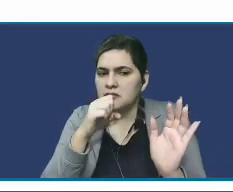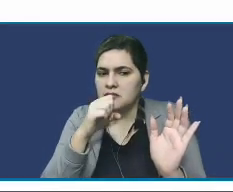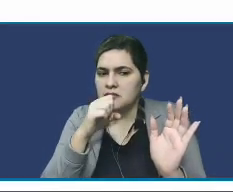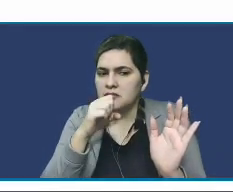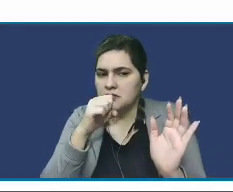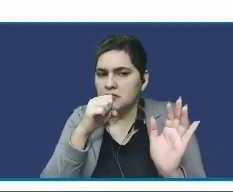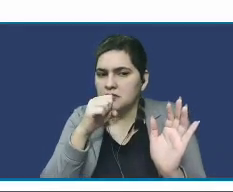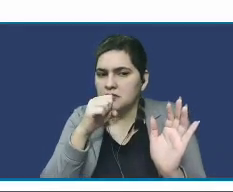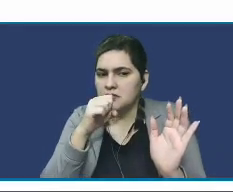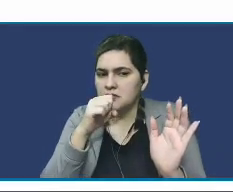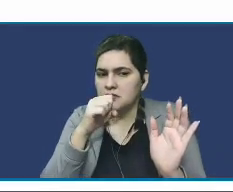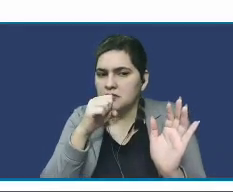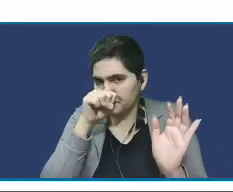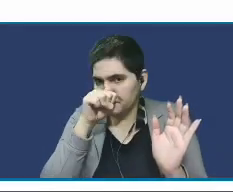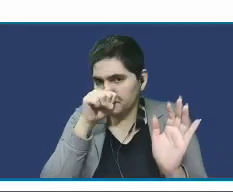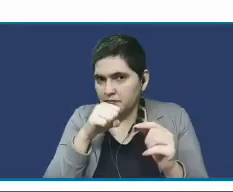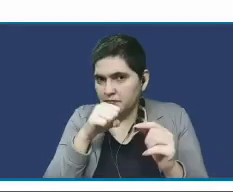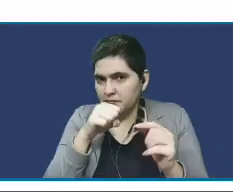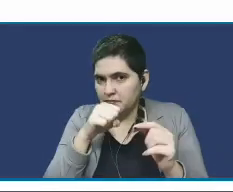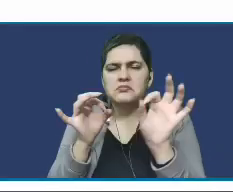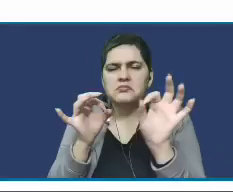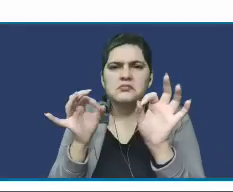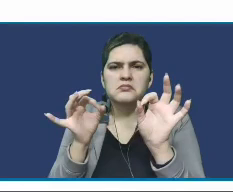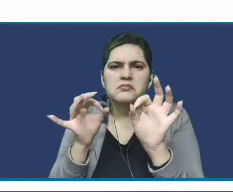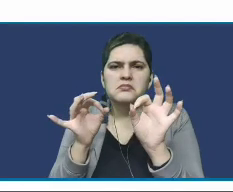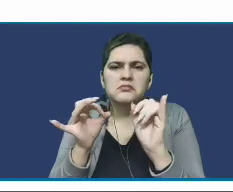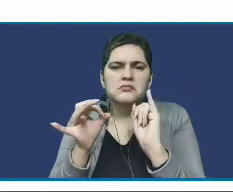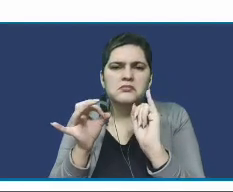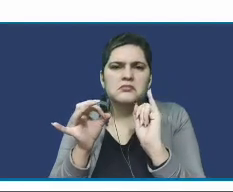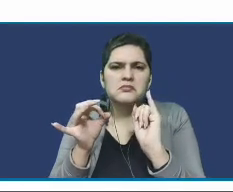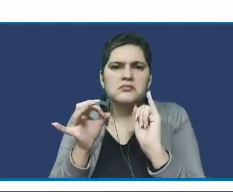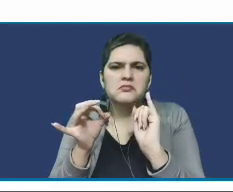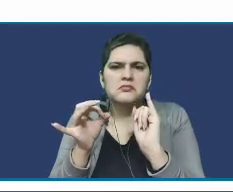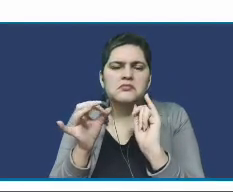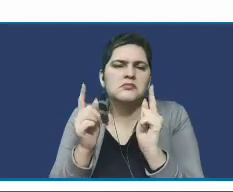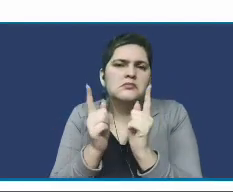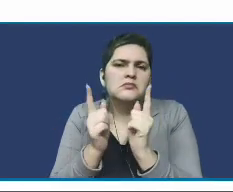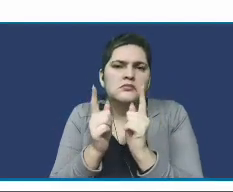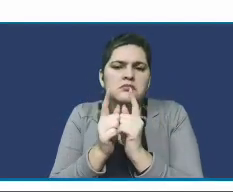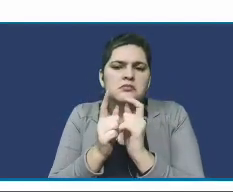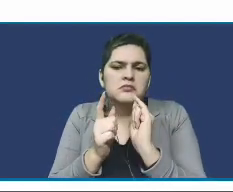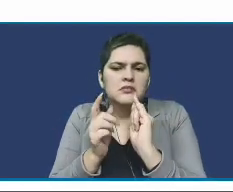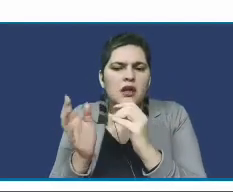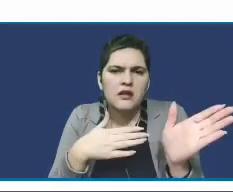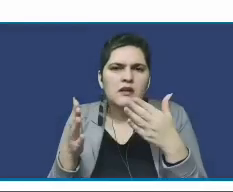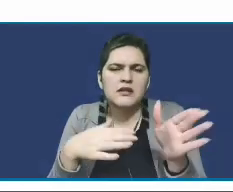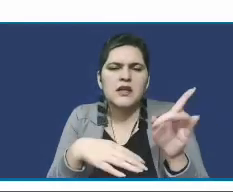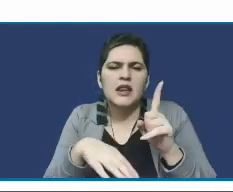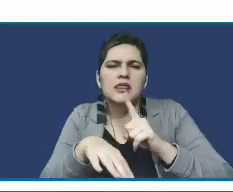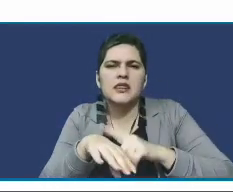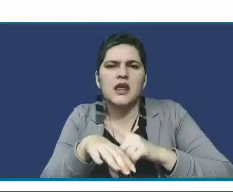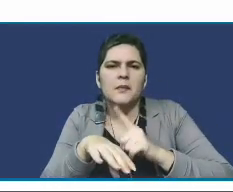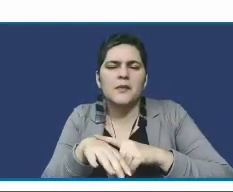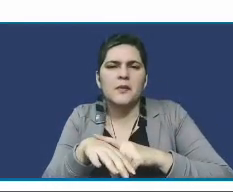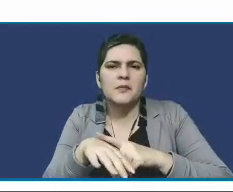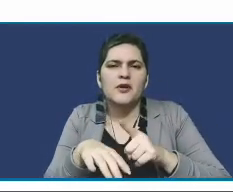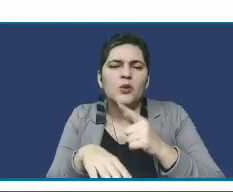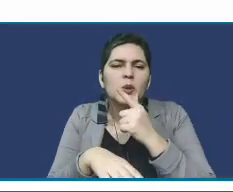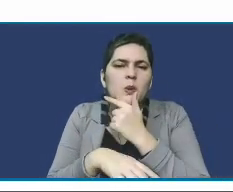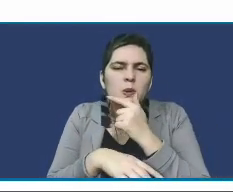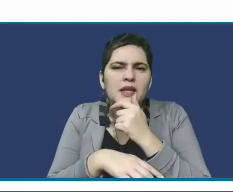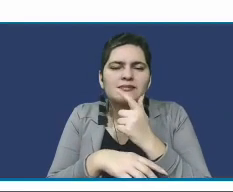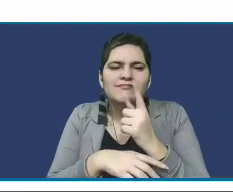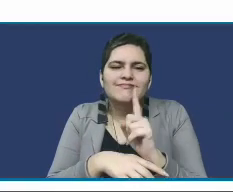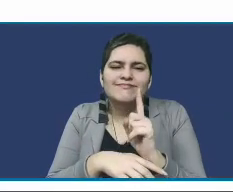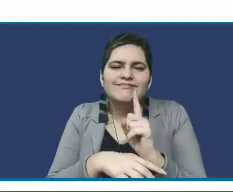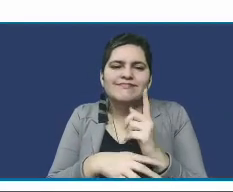Quizás explicarlo sucintamente nomás, doctora, para poder Sí, seguir avanzando en virtud del tiempo, pero no dejar ya. la duda. Claro,